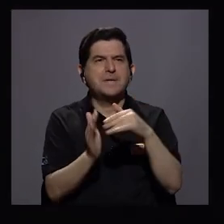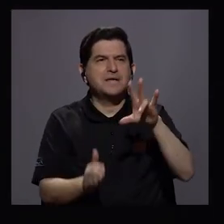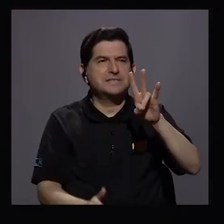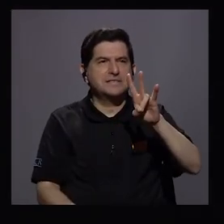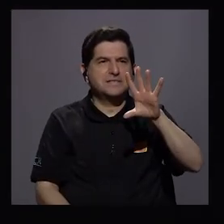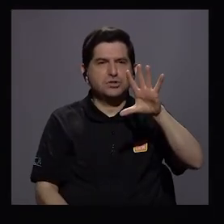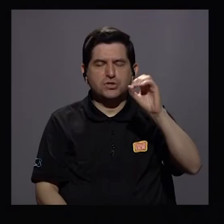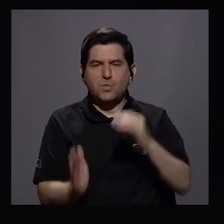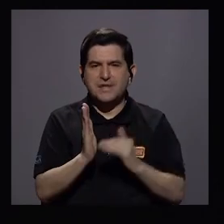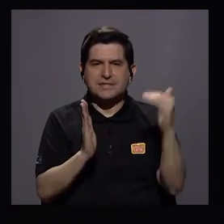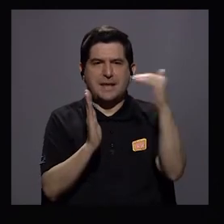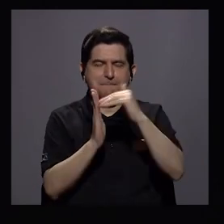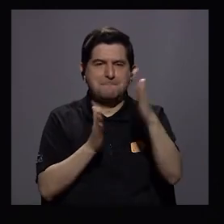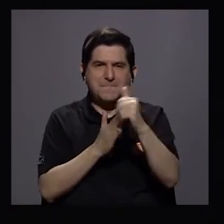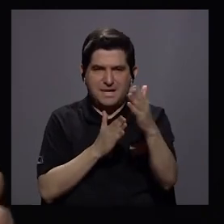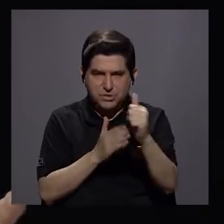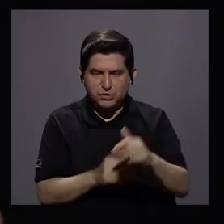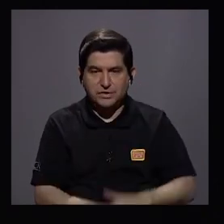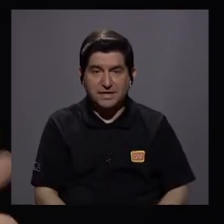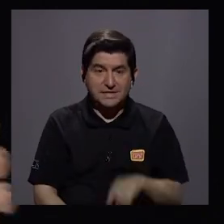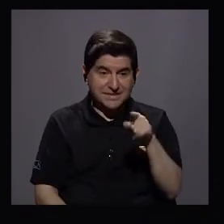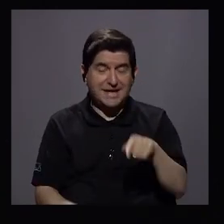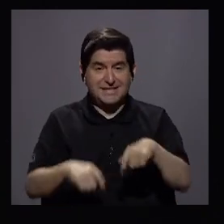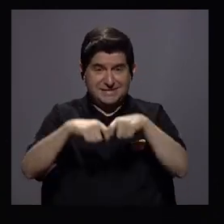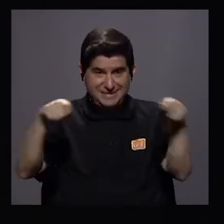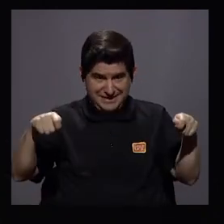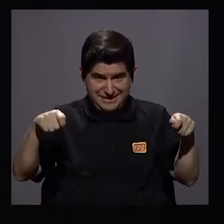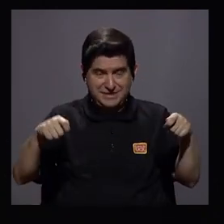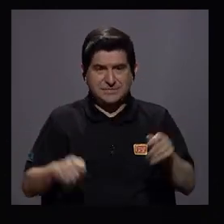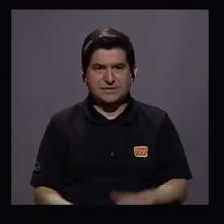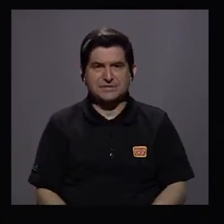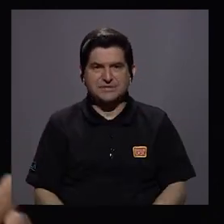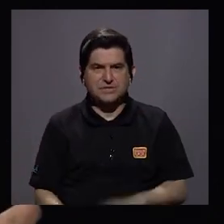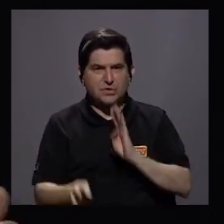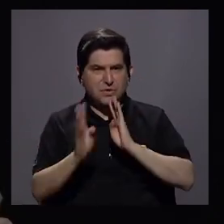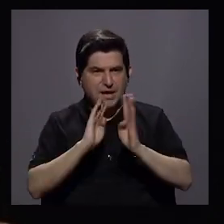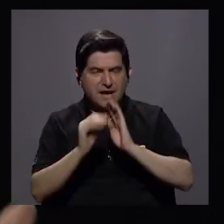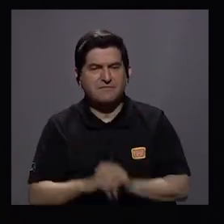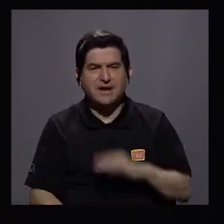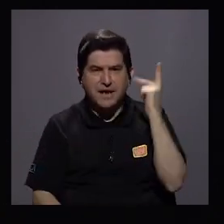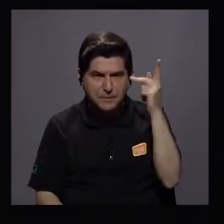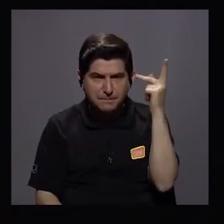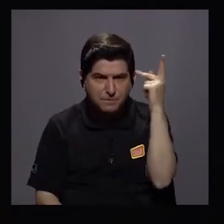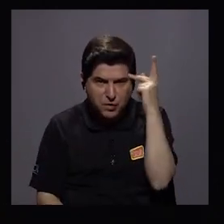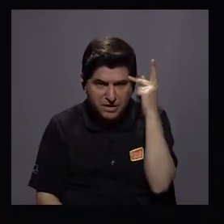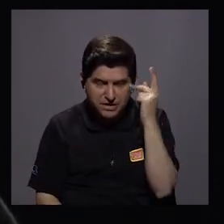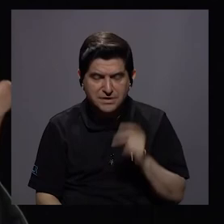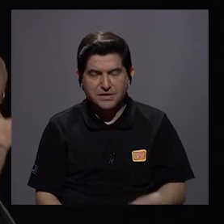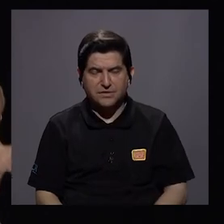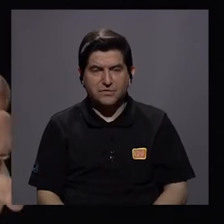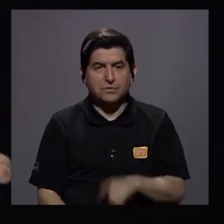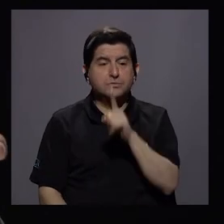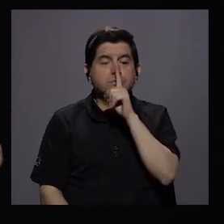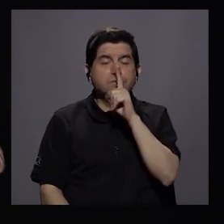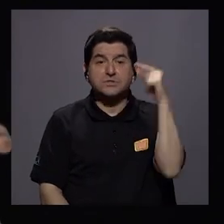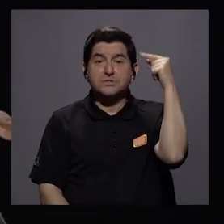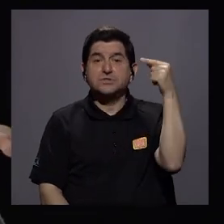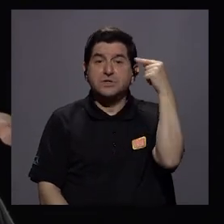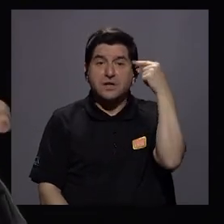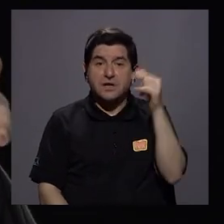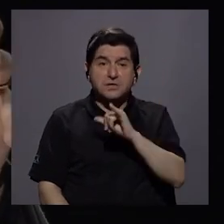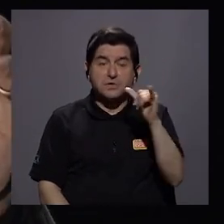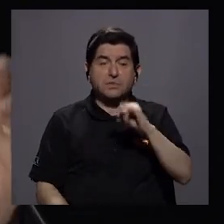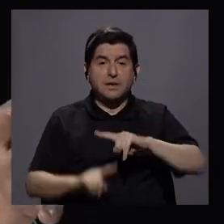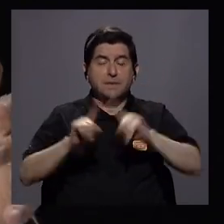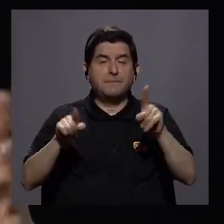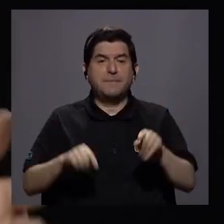dólares. Para que la gente lo entienda, ese tamaño que hablábamos ahora, hablábamos de un tamaño en lo político, ese silencio del gobierno, pero también hay que hablar de